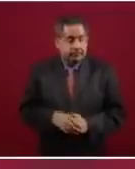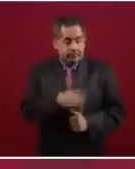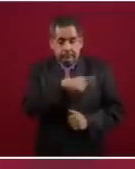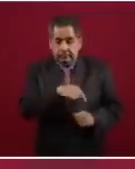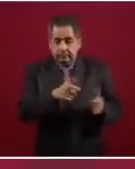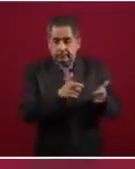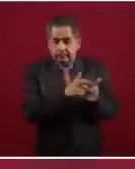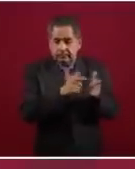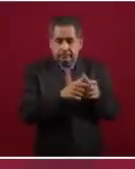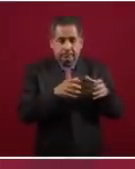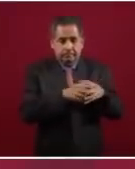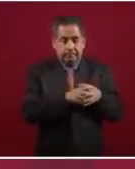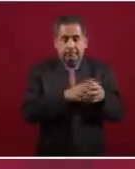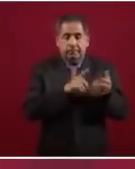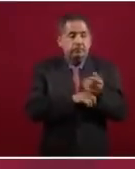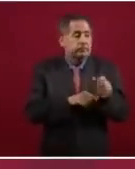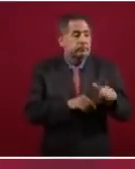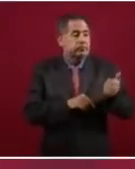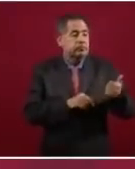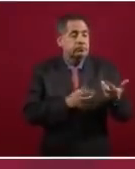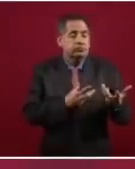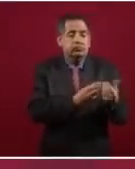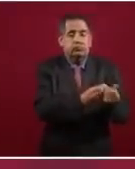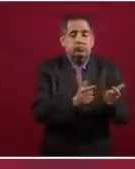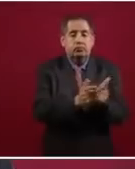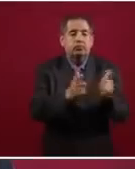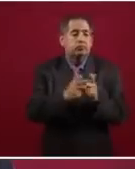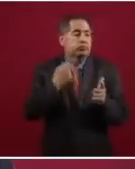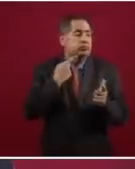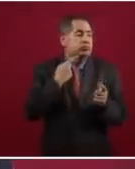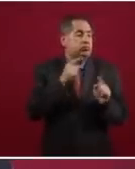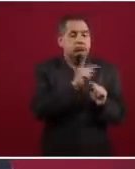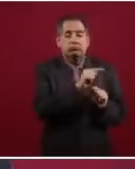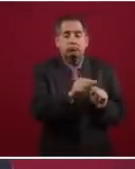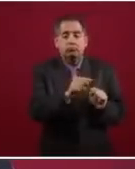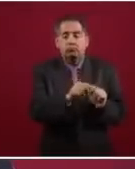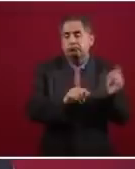pertenecen a partidos políticos,